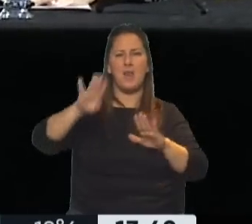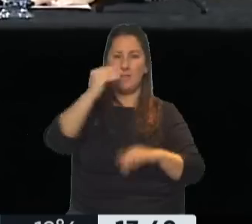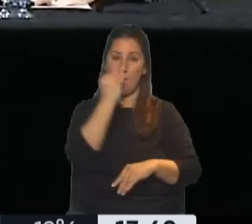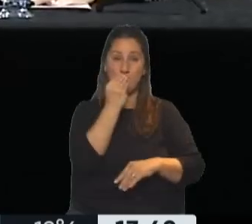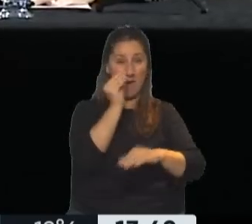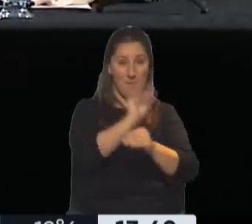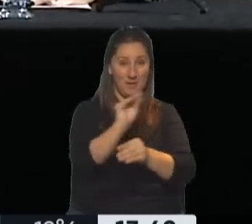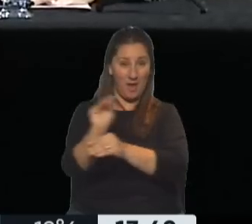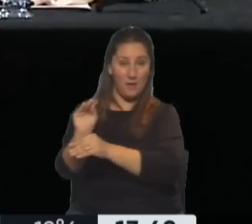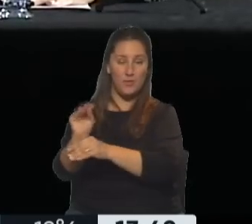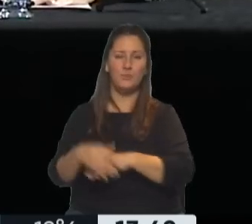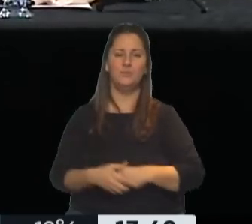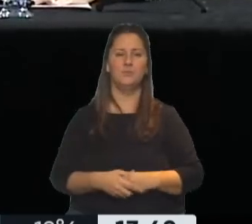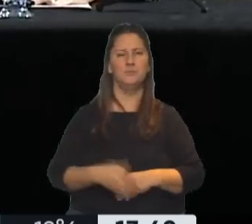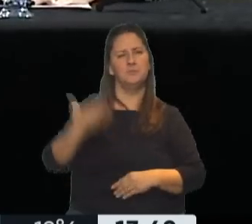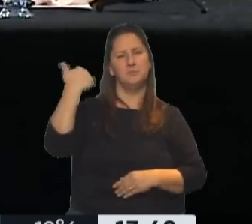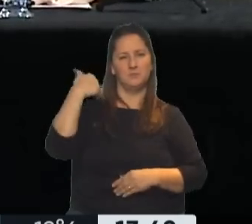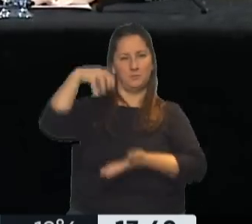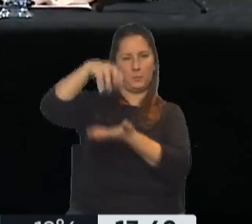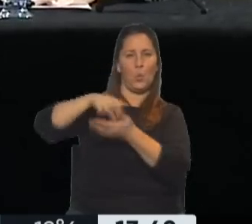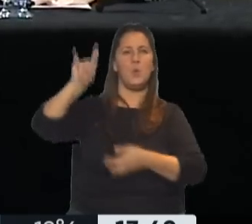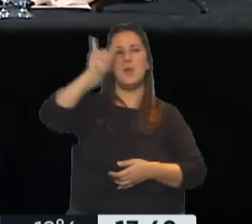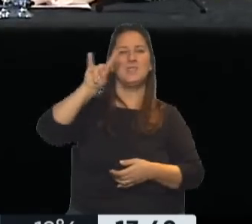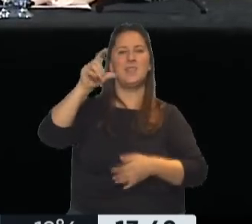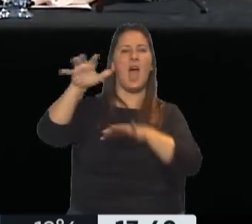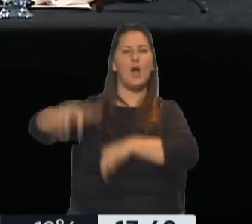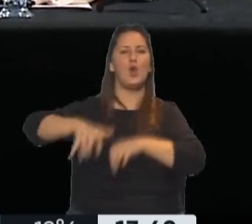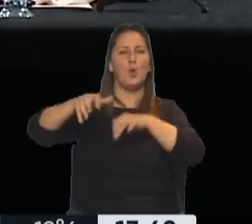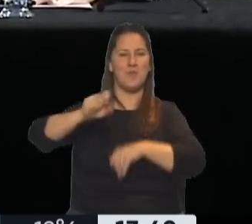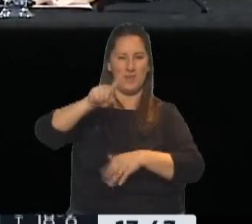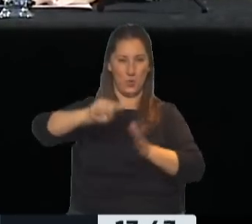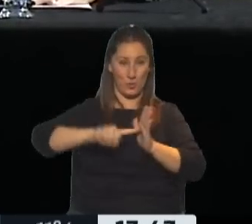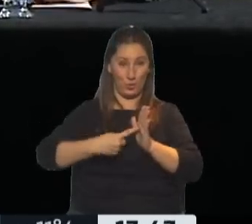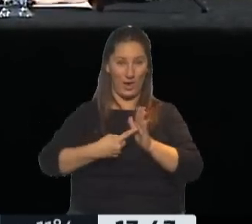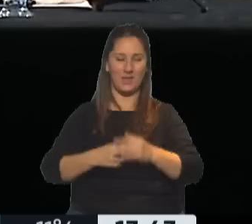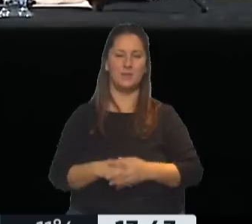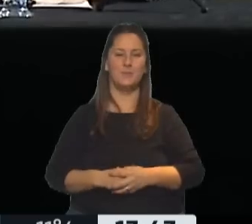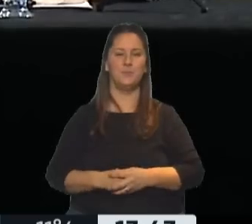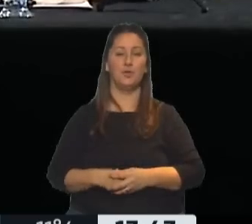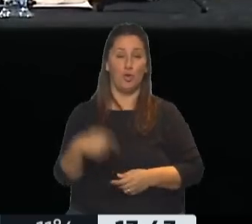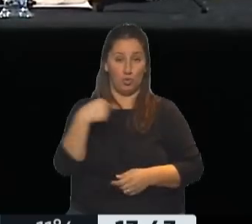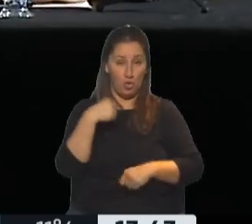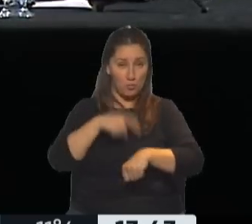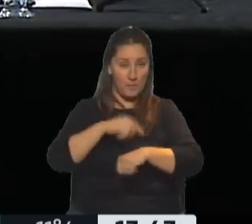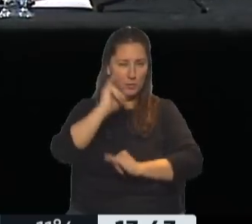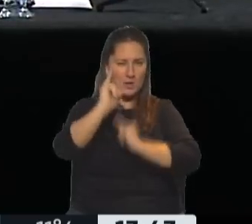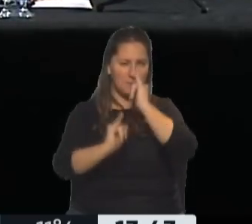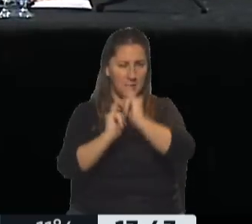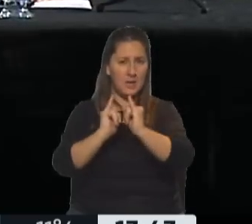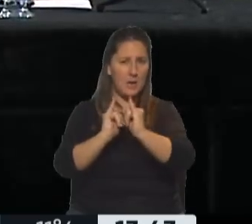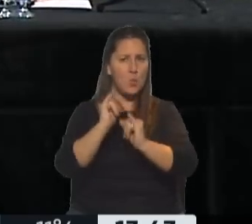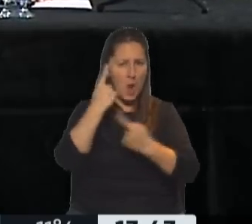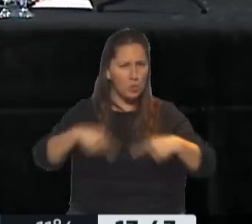alimentario allá en la Facultad de Agronomía de Buenos Aires, yo expliqué algo que francamente